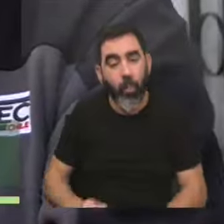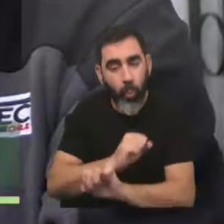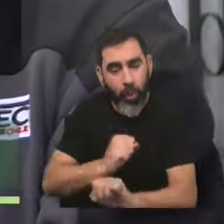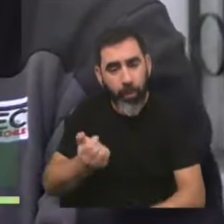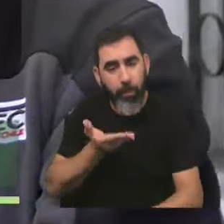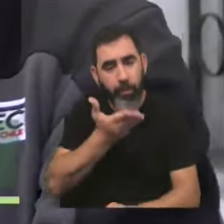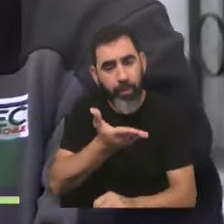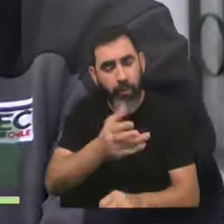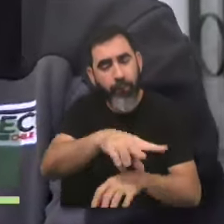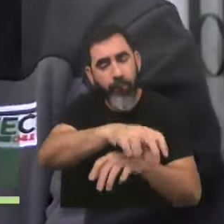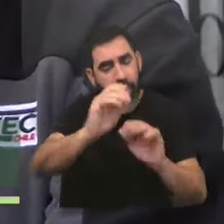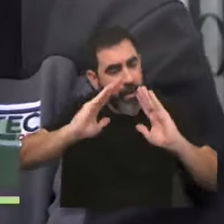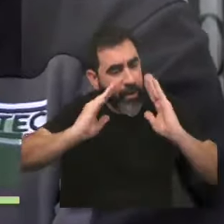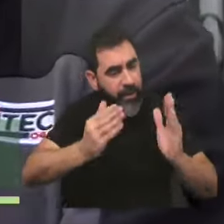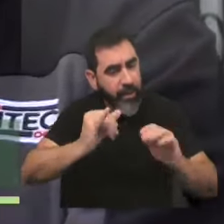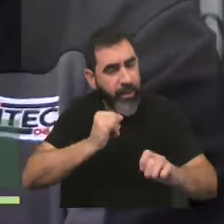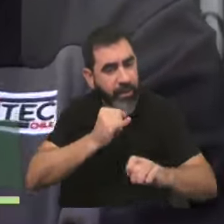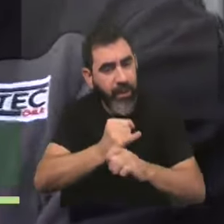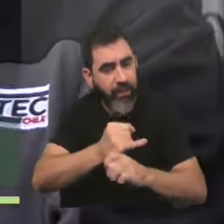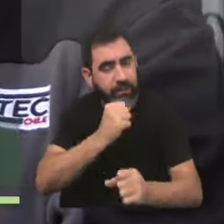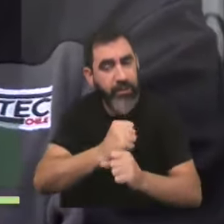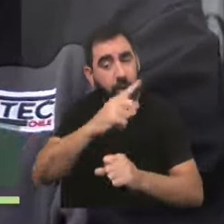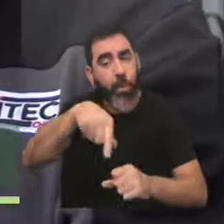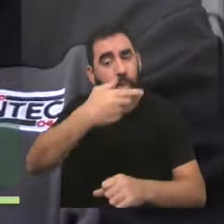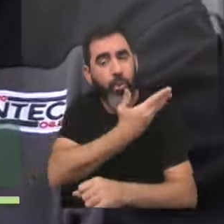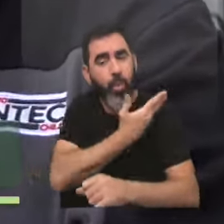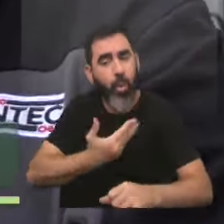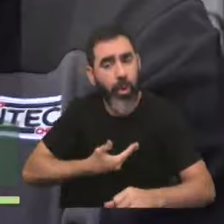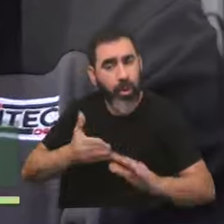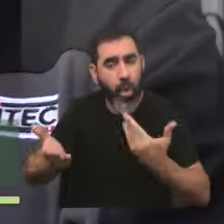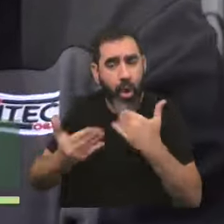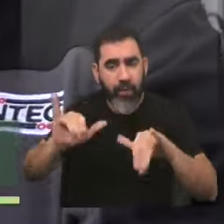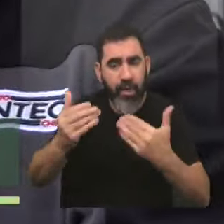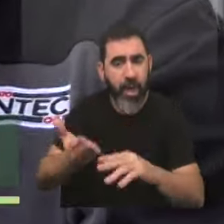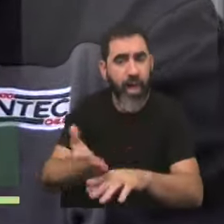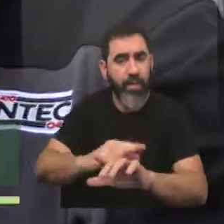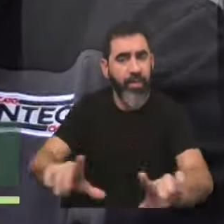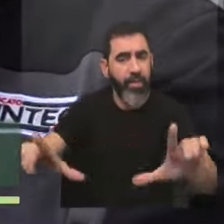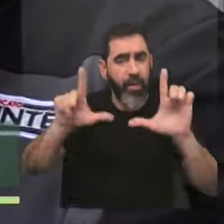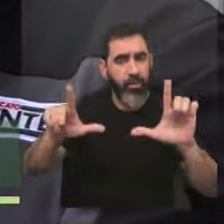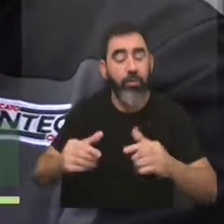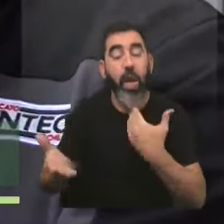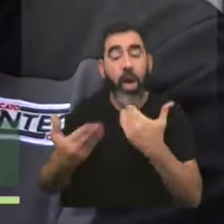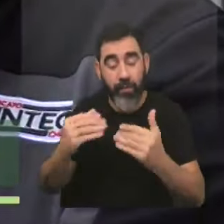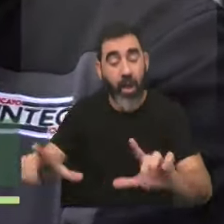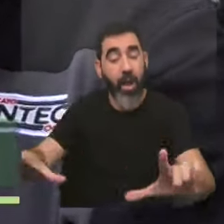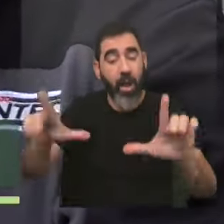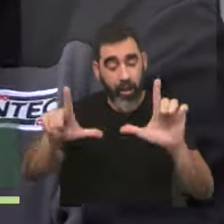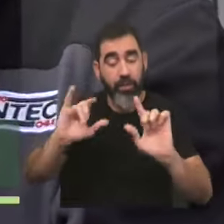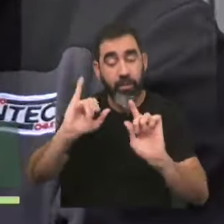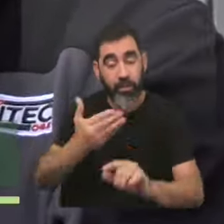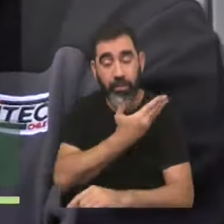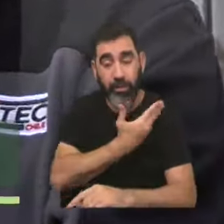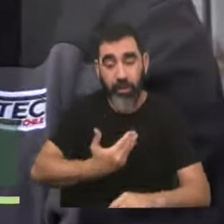pedido de lograr una fiscalía especializada a la próxima administración se lo han trasladado a los candidatos Bueno se lo vamos a trasladar los candidatos que están